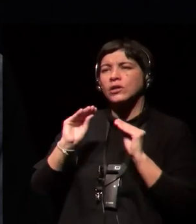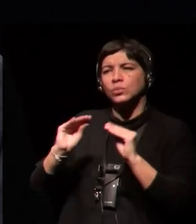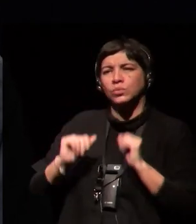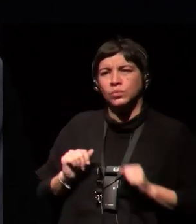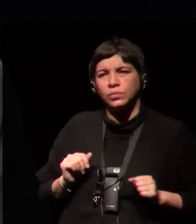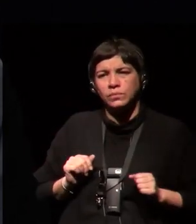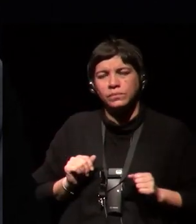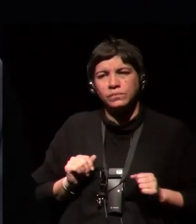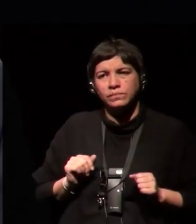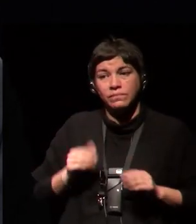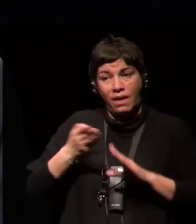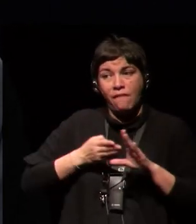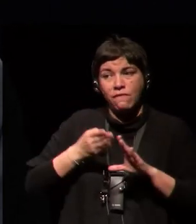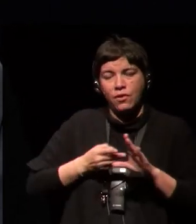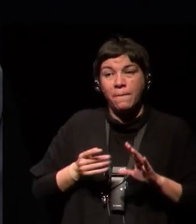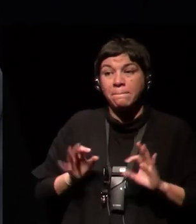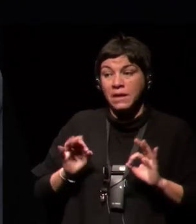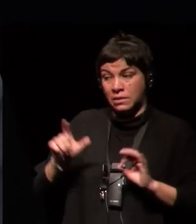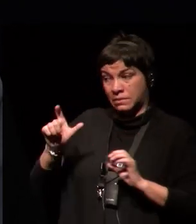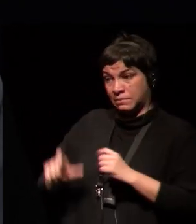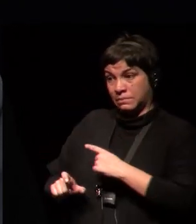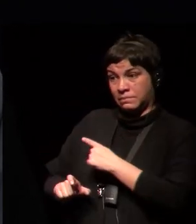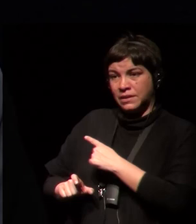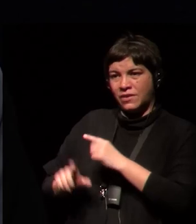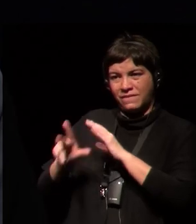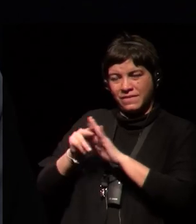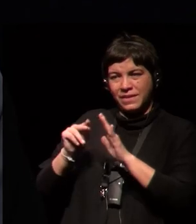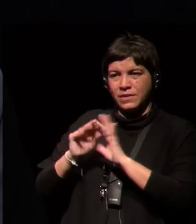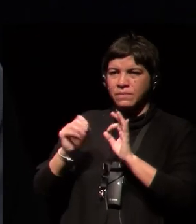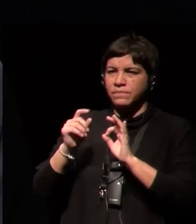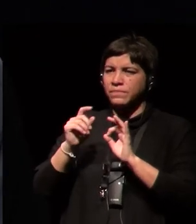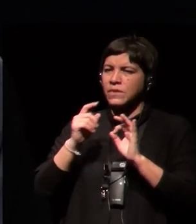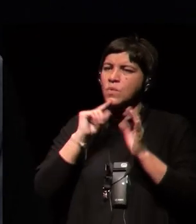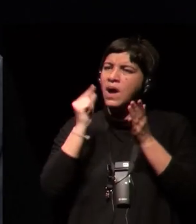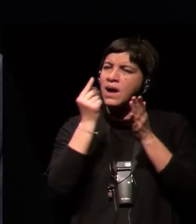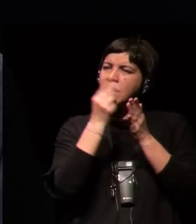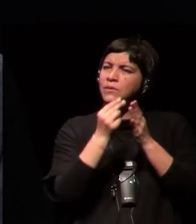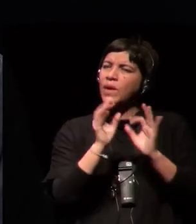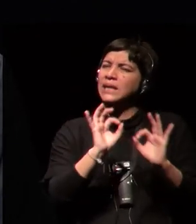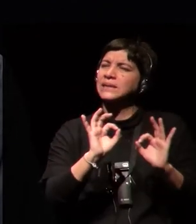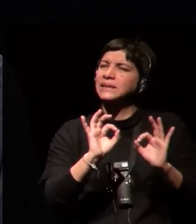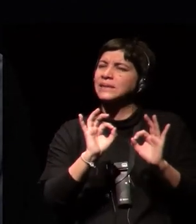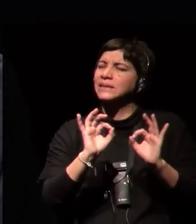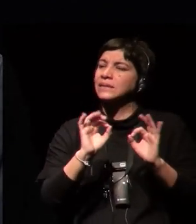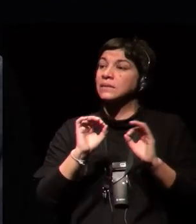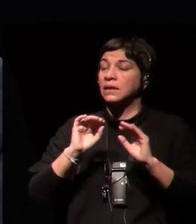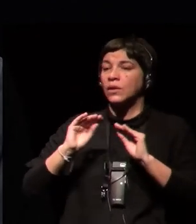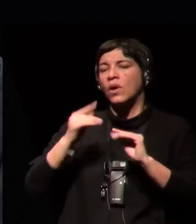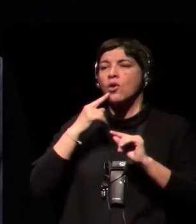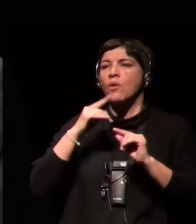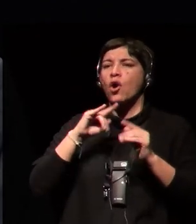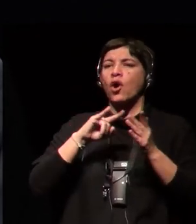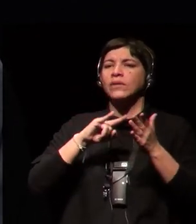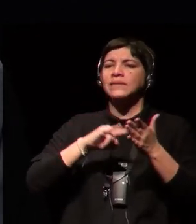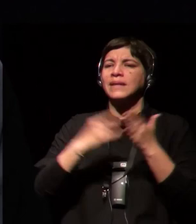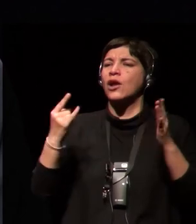él empezó a utilizar estas acuarelas, que para él era una tecnología nueva, y vieron el